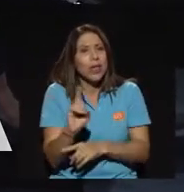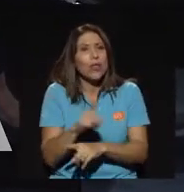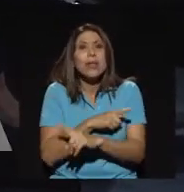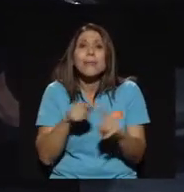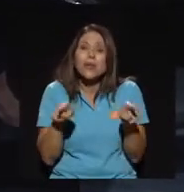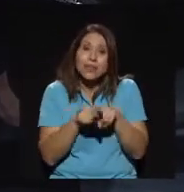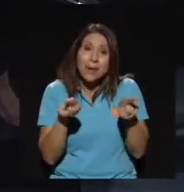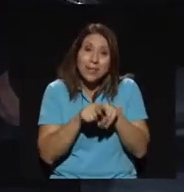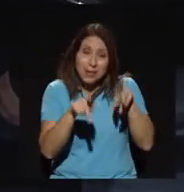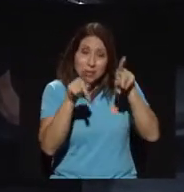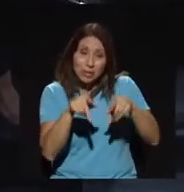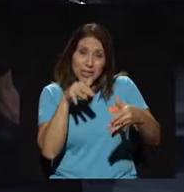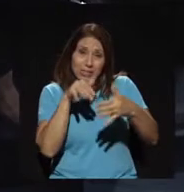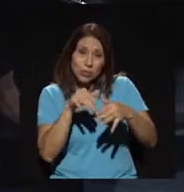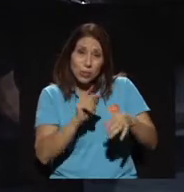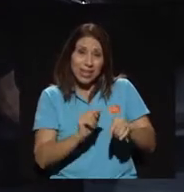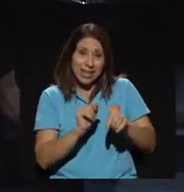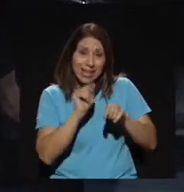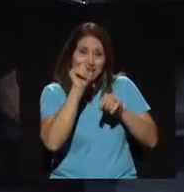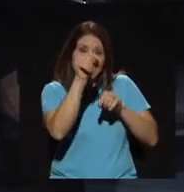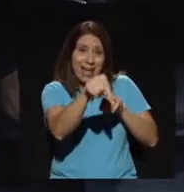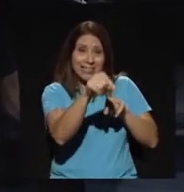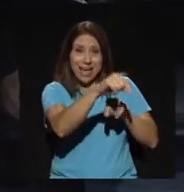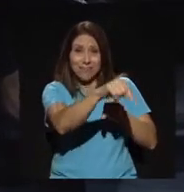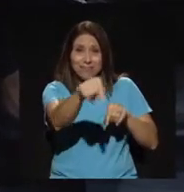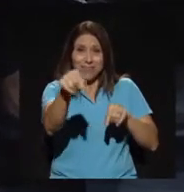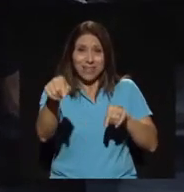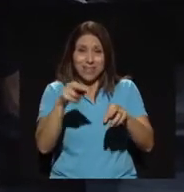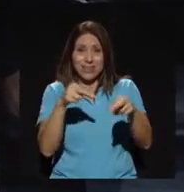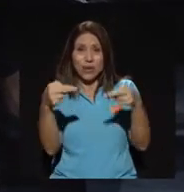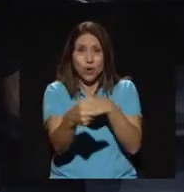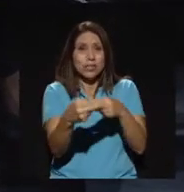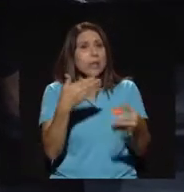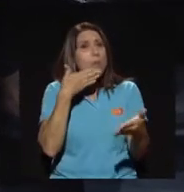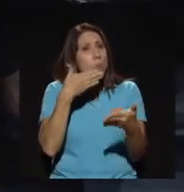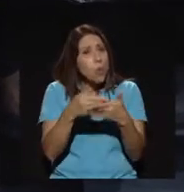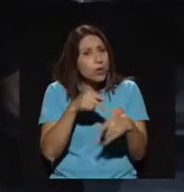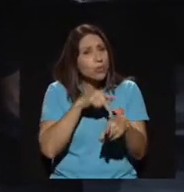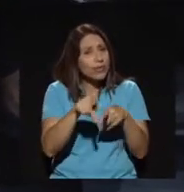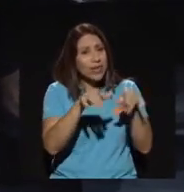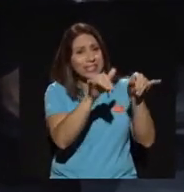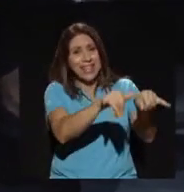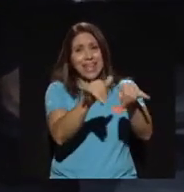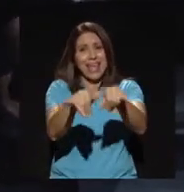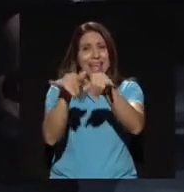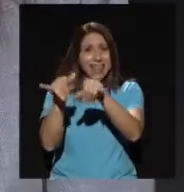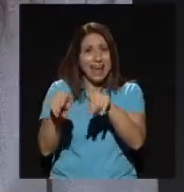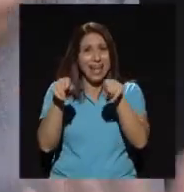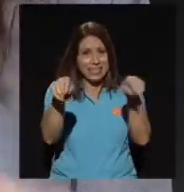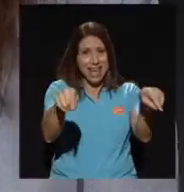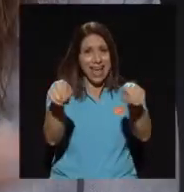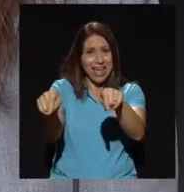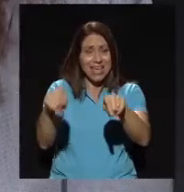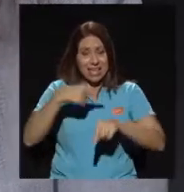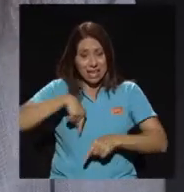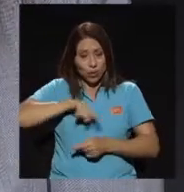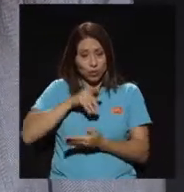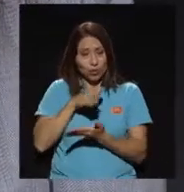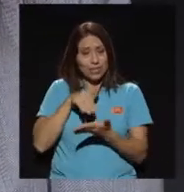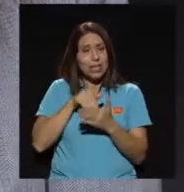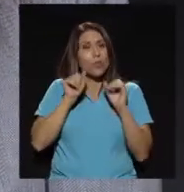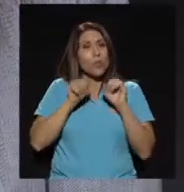incentivos importantes para que se queden allá buenos profesionales y para que muchos profesionales del centro nos pudiéramos trasladar a aprovechar